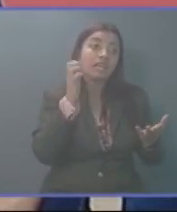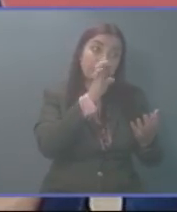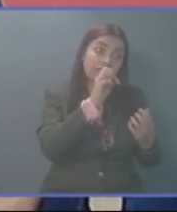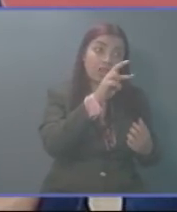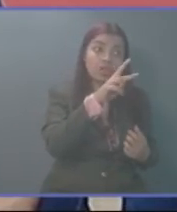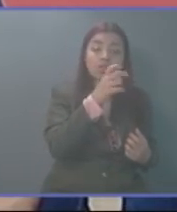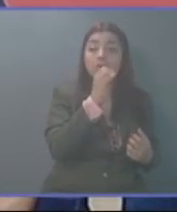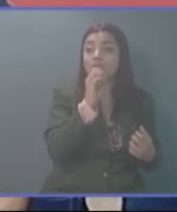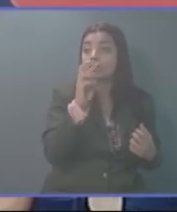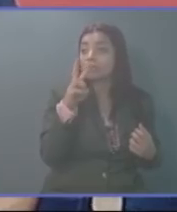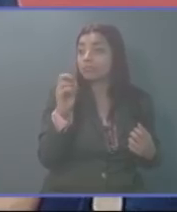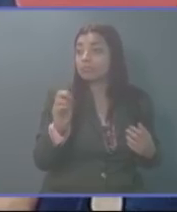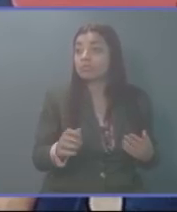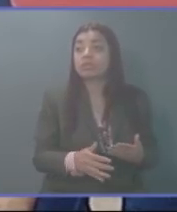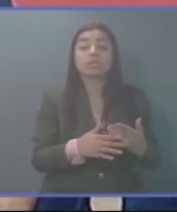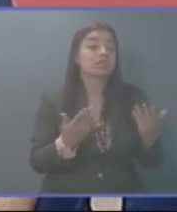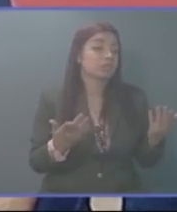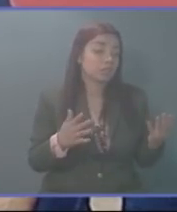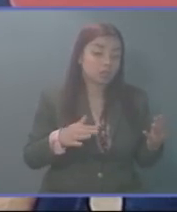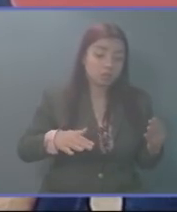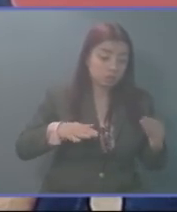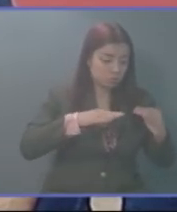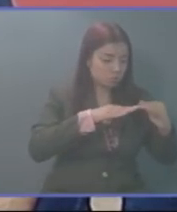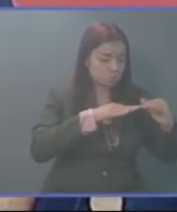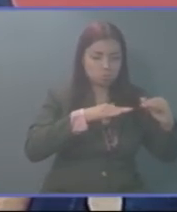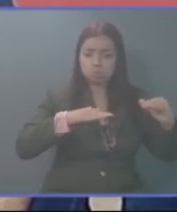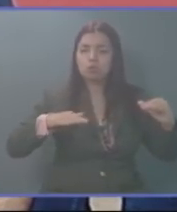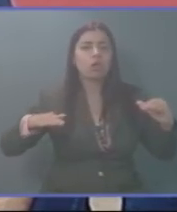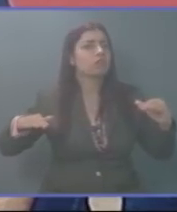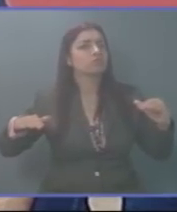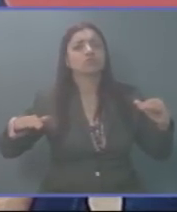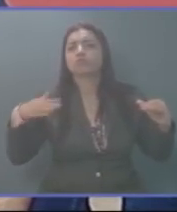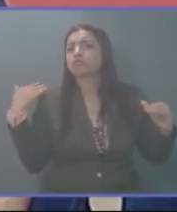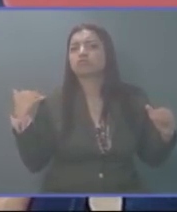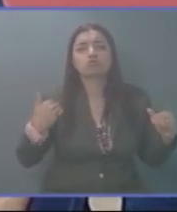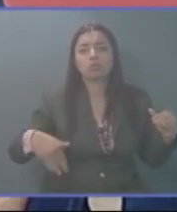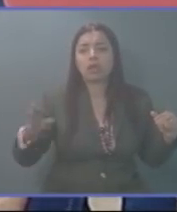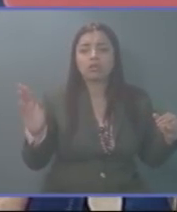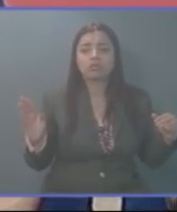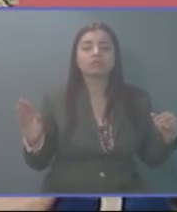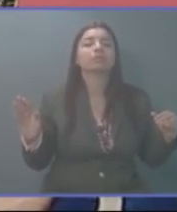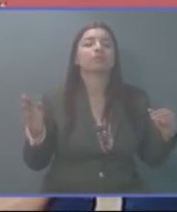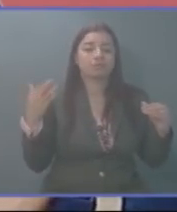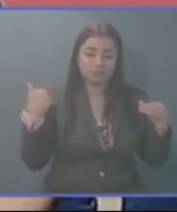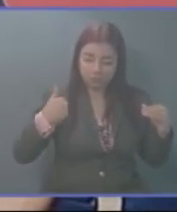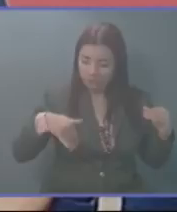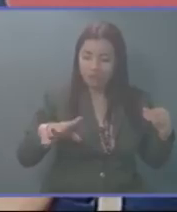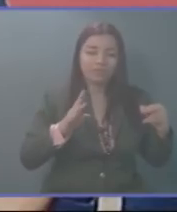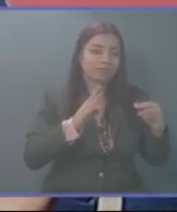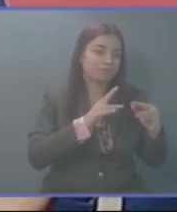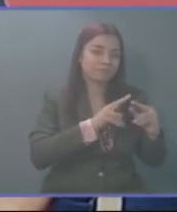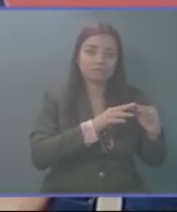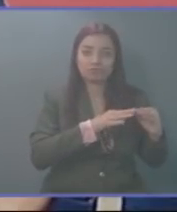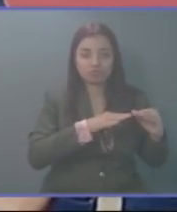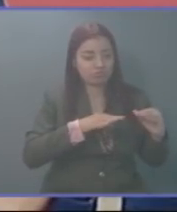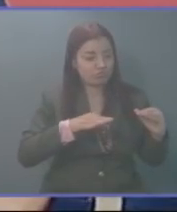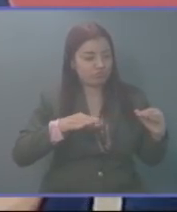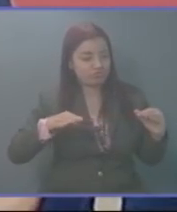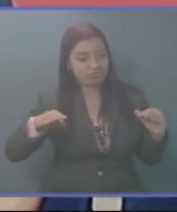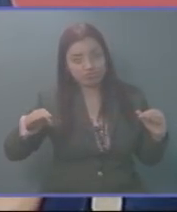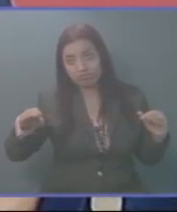2020 en zona segura. Muy por debajo de cómo estaba en enero del